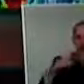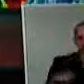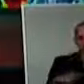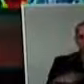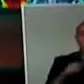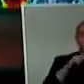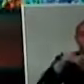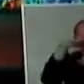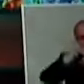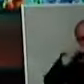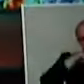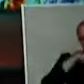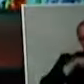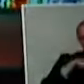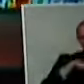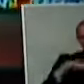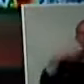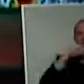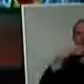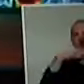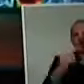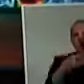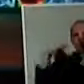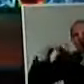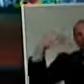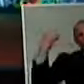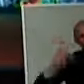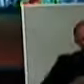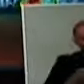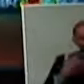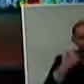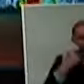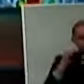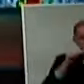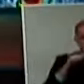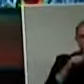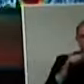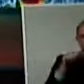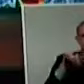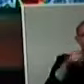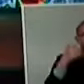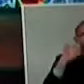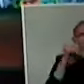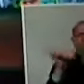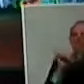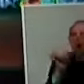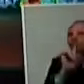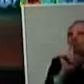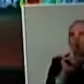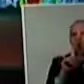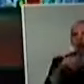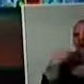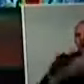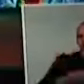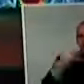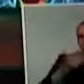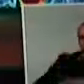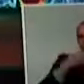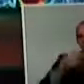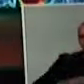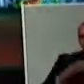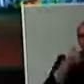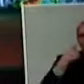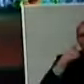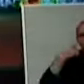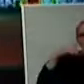observen muy bien cómo esos patrones de lluvia van cambiando con tan solo unos minutos entre ellos.